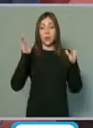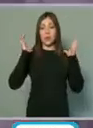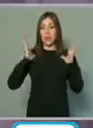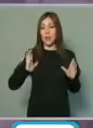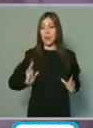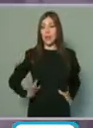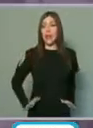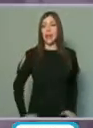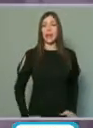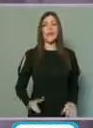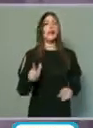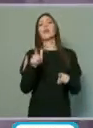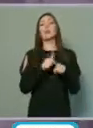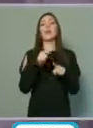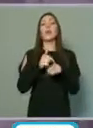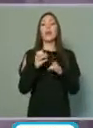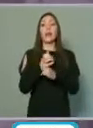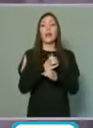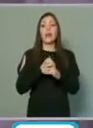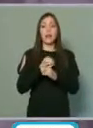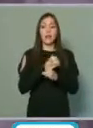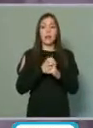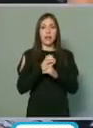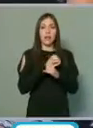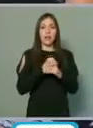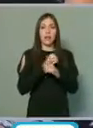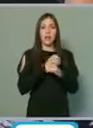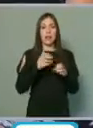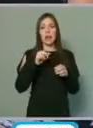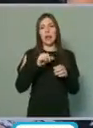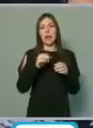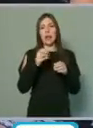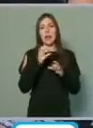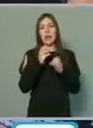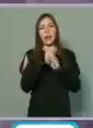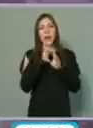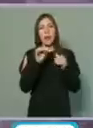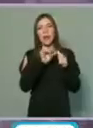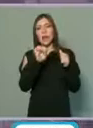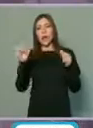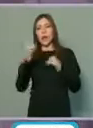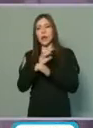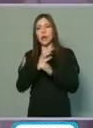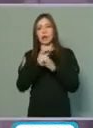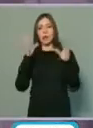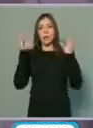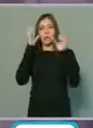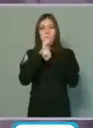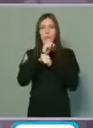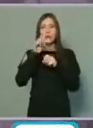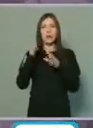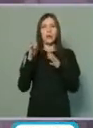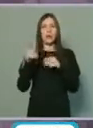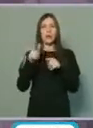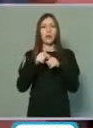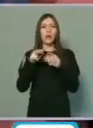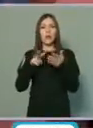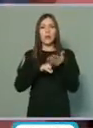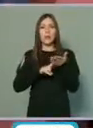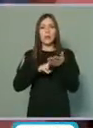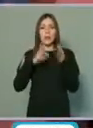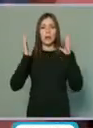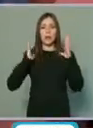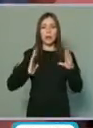sastre de la gama de los cafés, desde el caqui hasta el café más oscuro, junto con los oliváceos, ¿no? Estos verdes, en traje